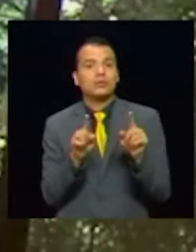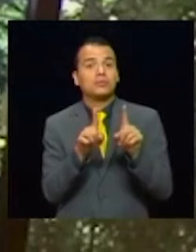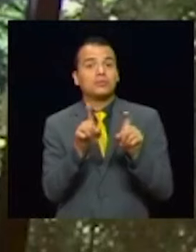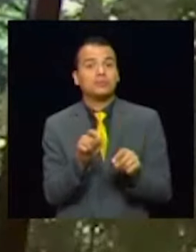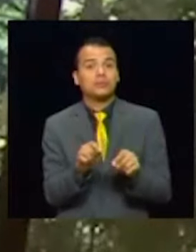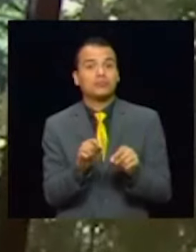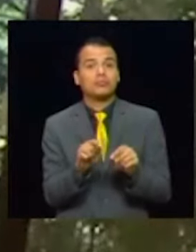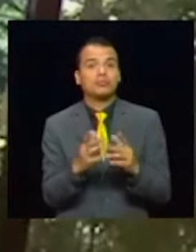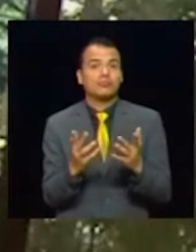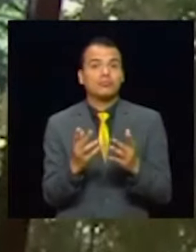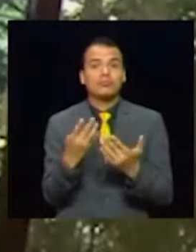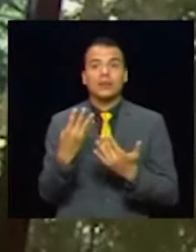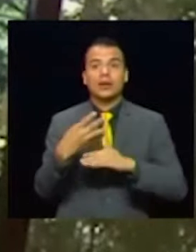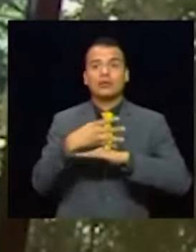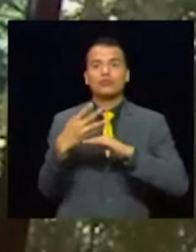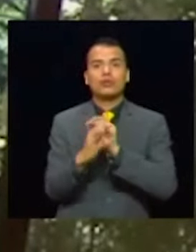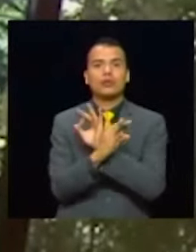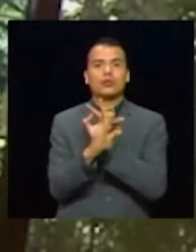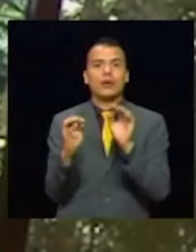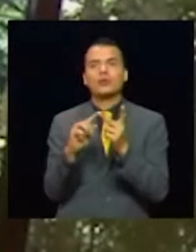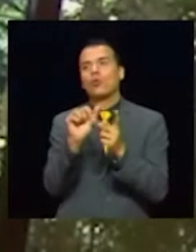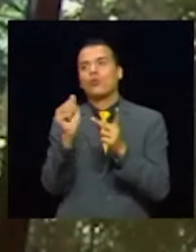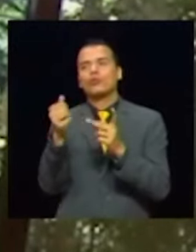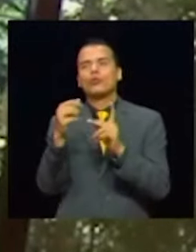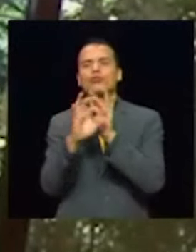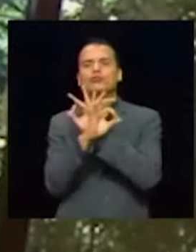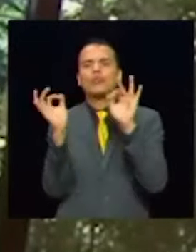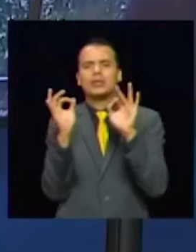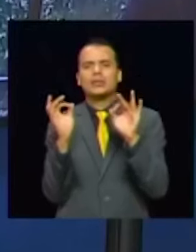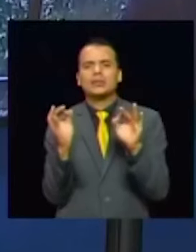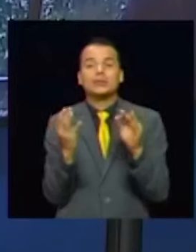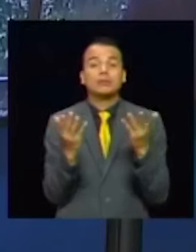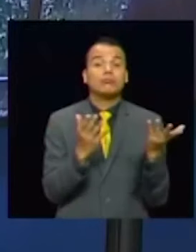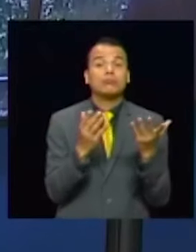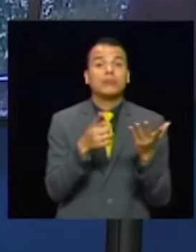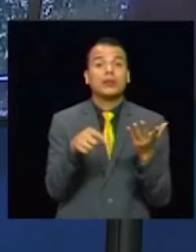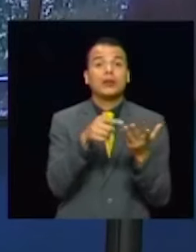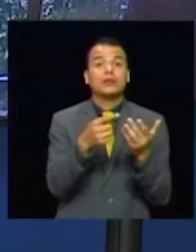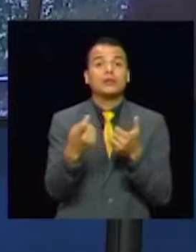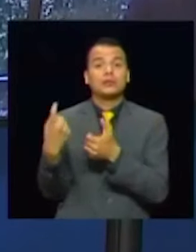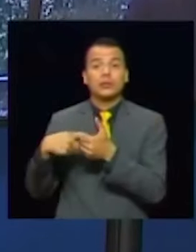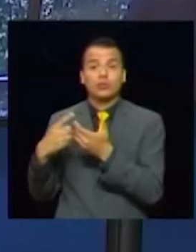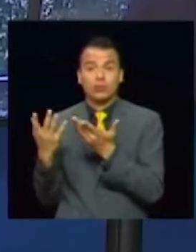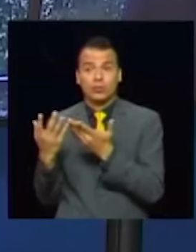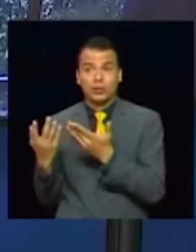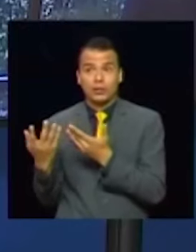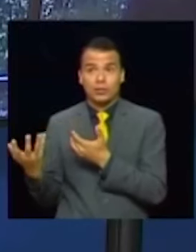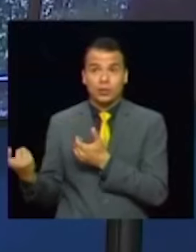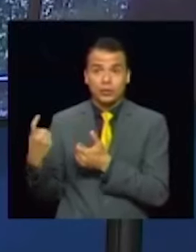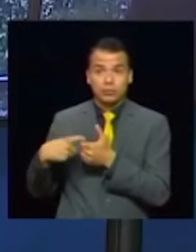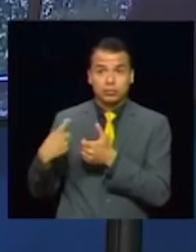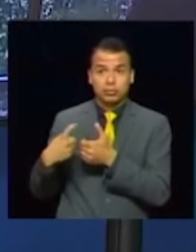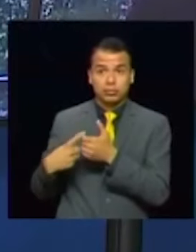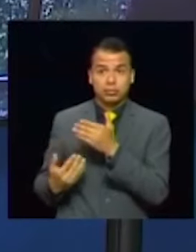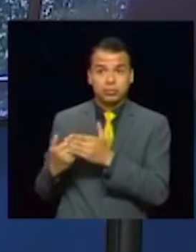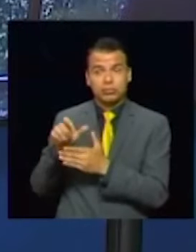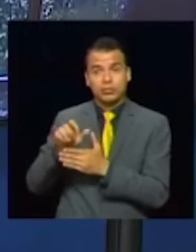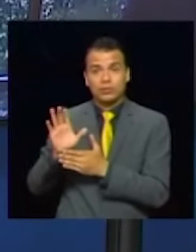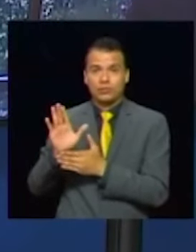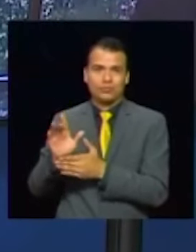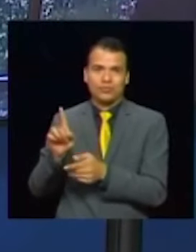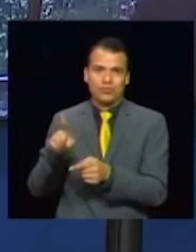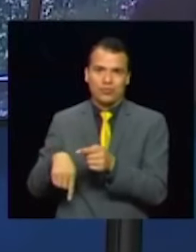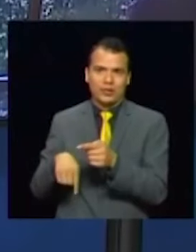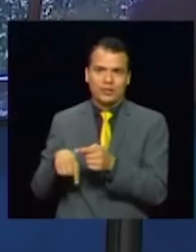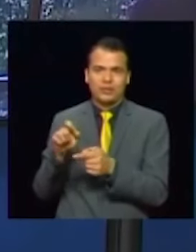la población? Porque la realidad es que ya... usted sabe que las EPS que están bajo medida de intervención no pueden recibir nuevos usuarios.